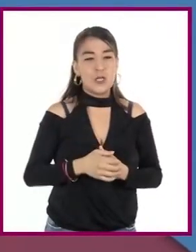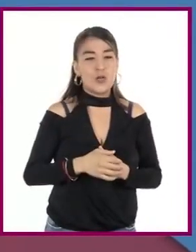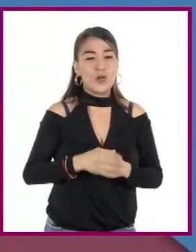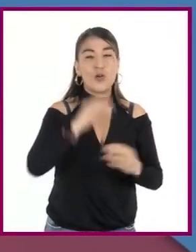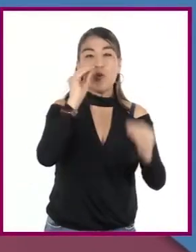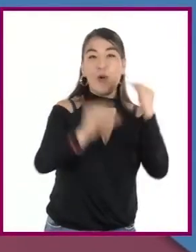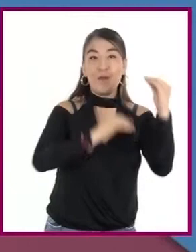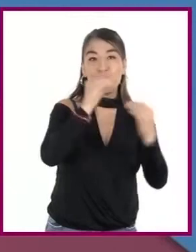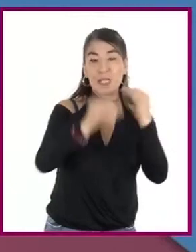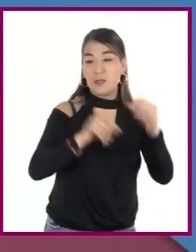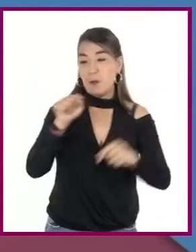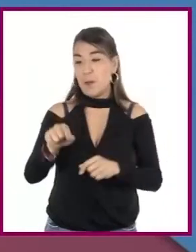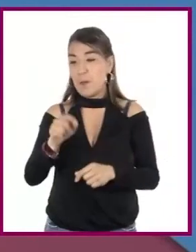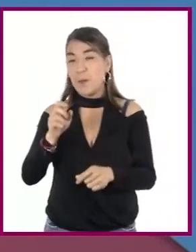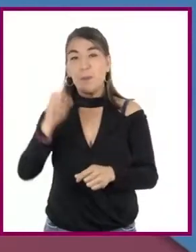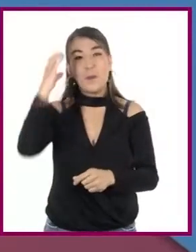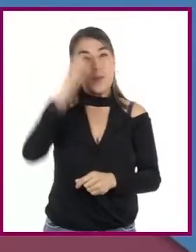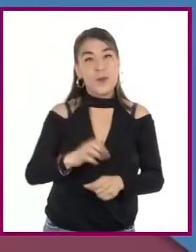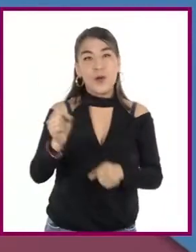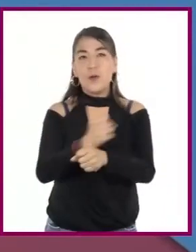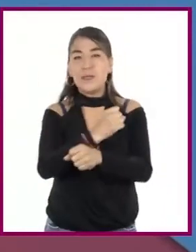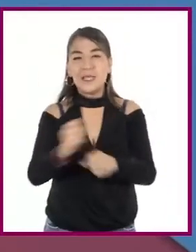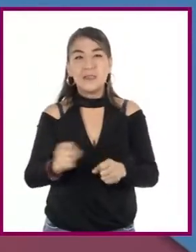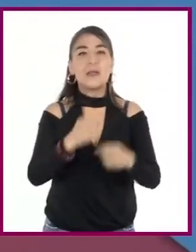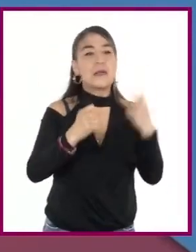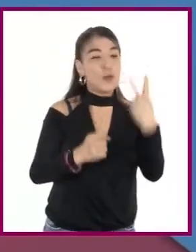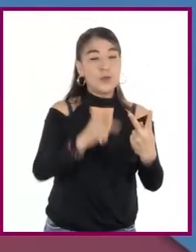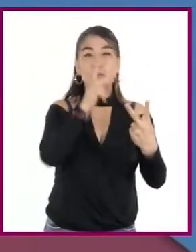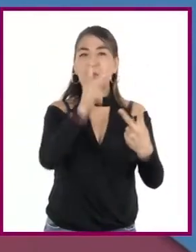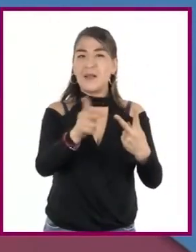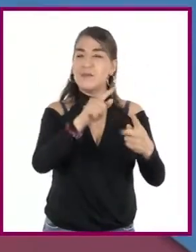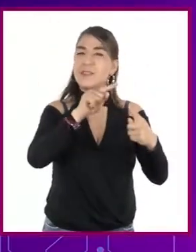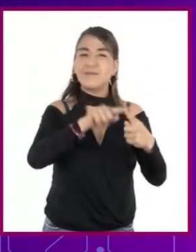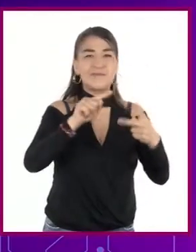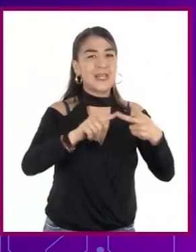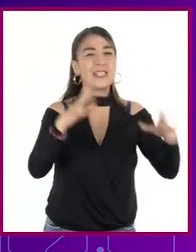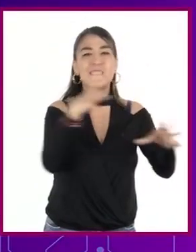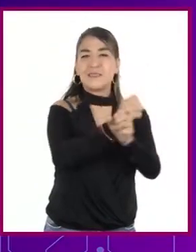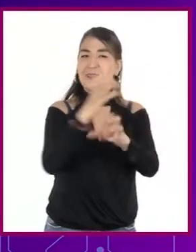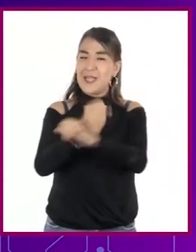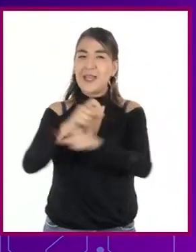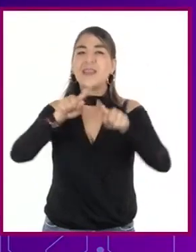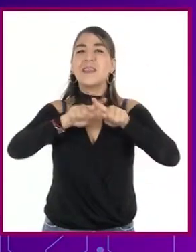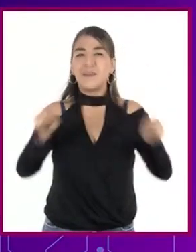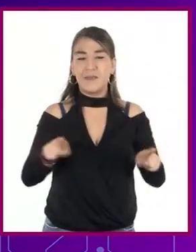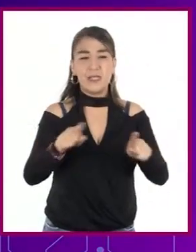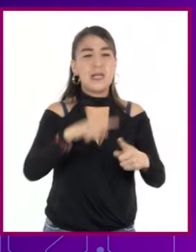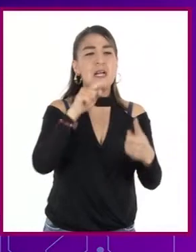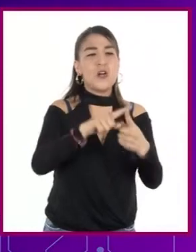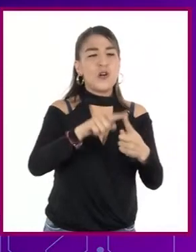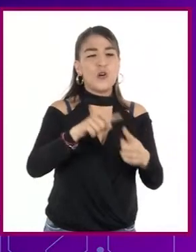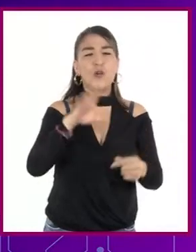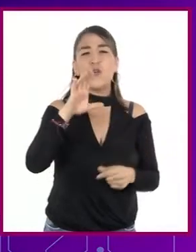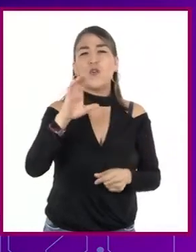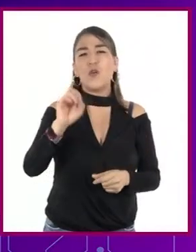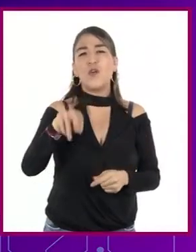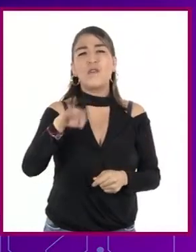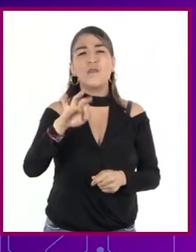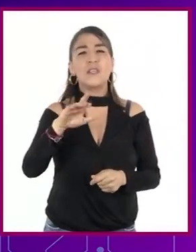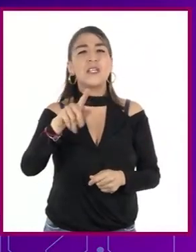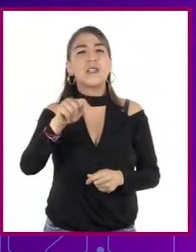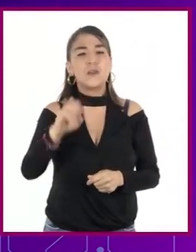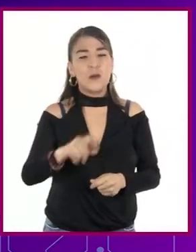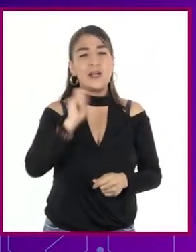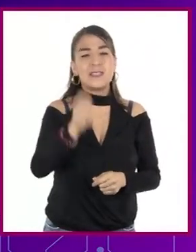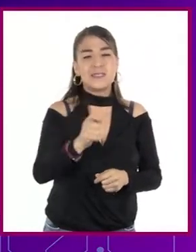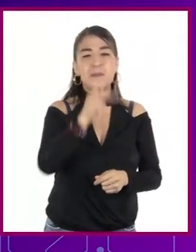y violencia. Cada concepto implica algo distinto. La palabra conflicto proviene del prefijo